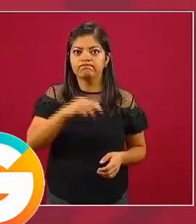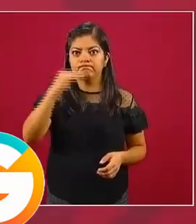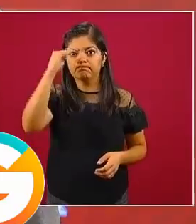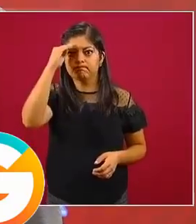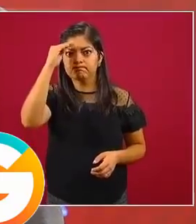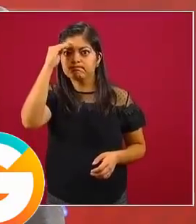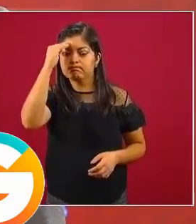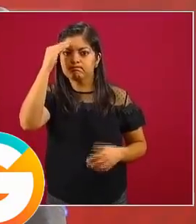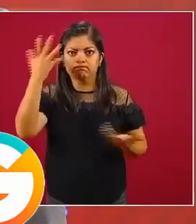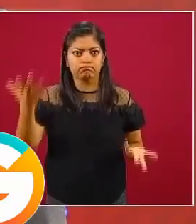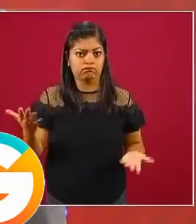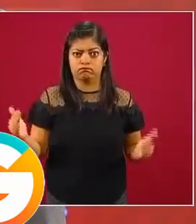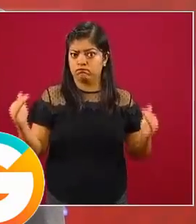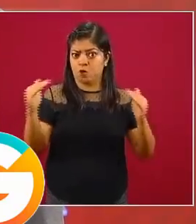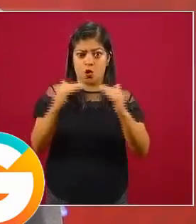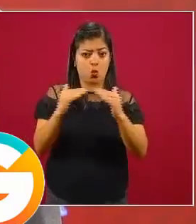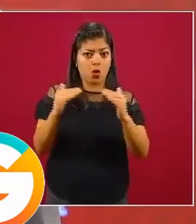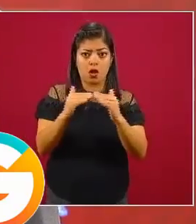por parejo,